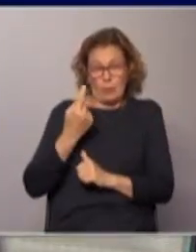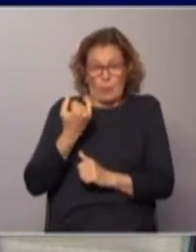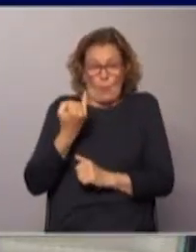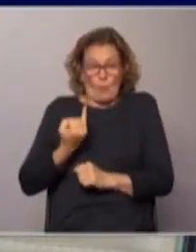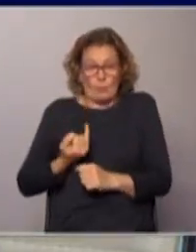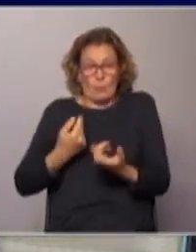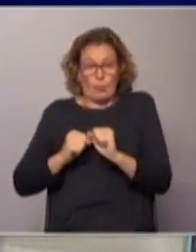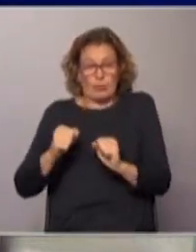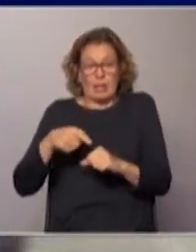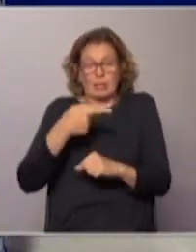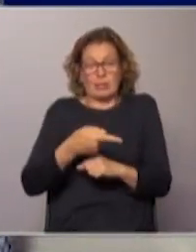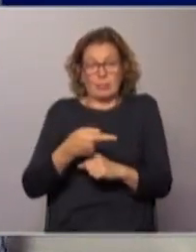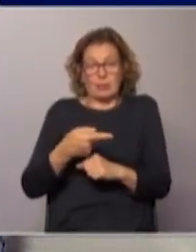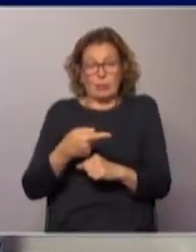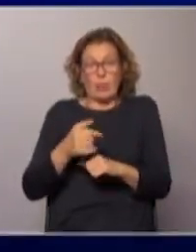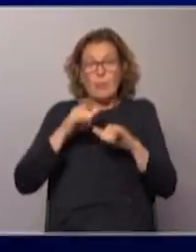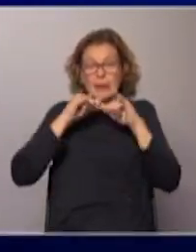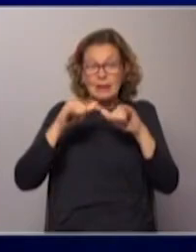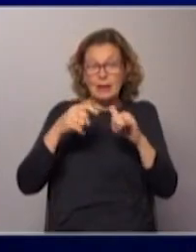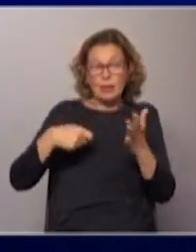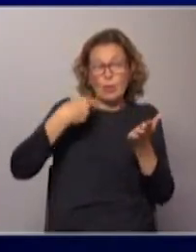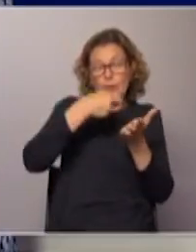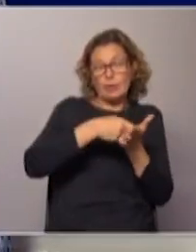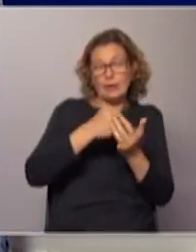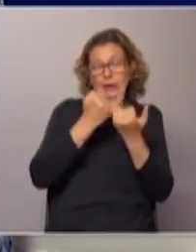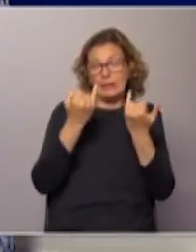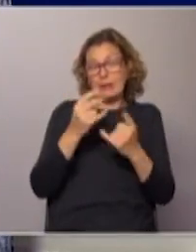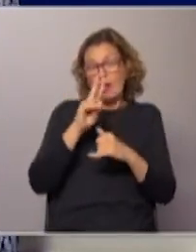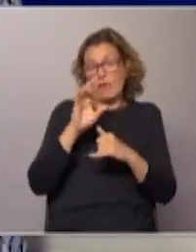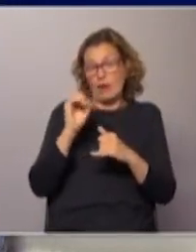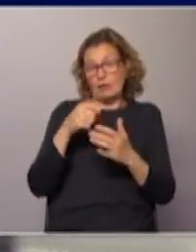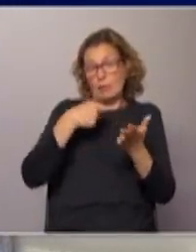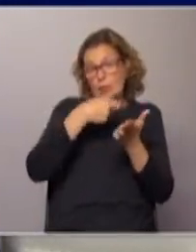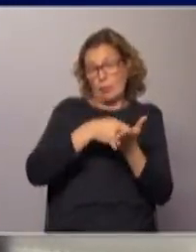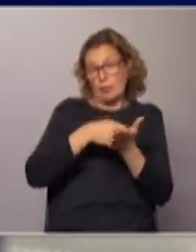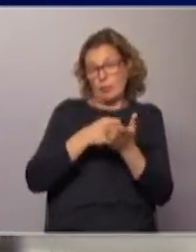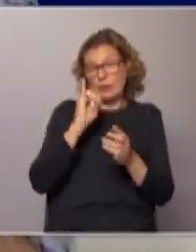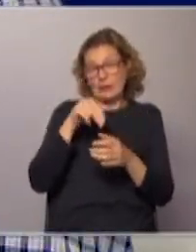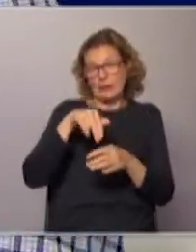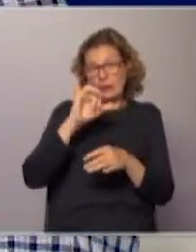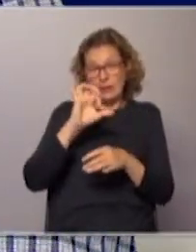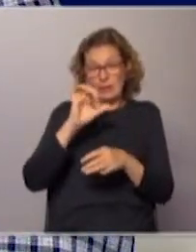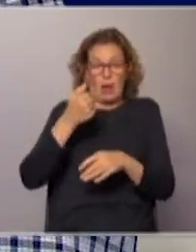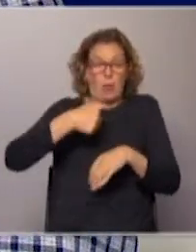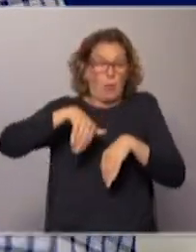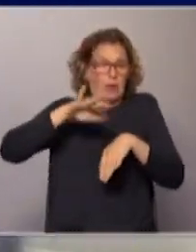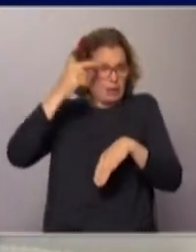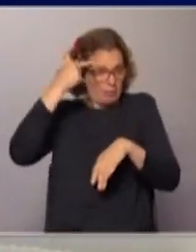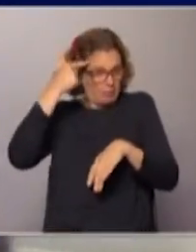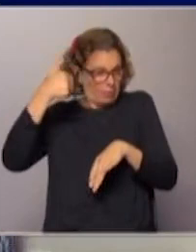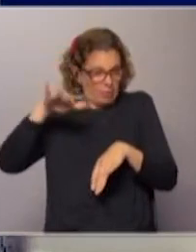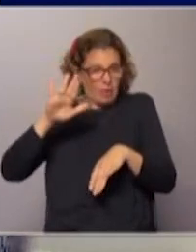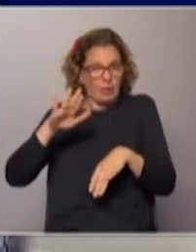perfectamente influido para que hubiera un mensaje complementario el 20 el día 20 del presupuesto y que inicia con los que se le hubiera ocurrido cabildo abierto